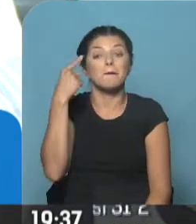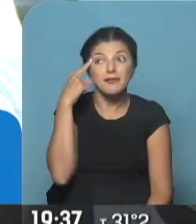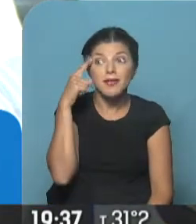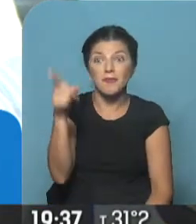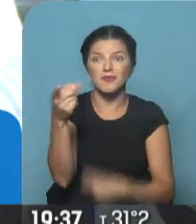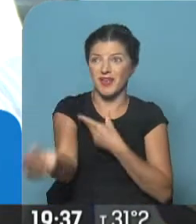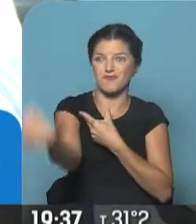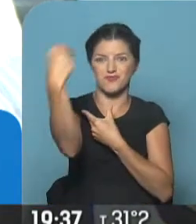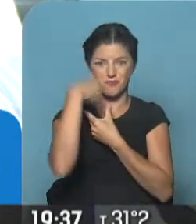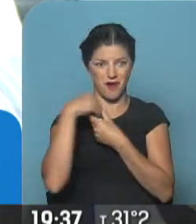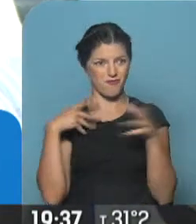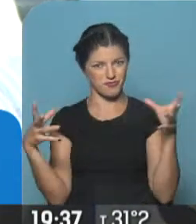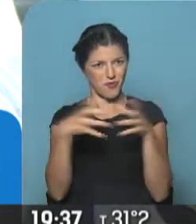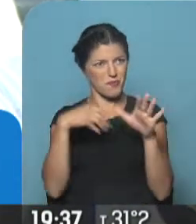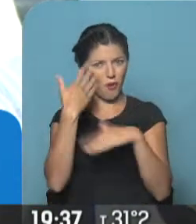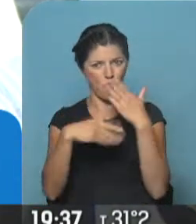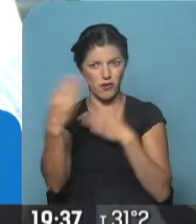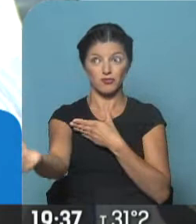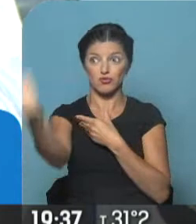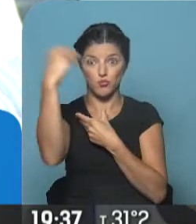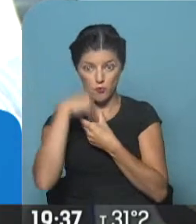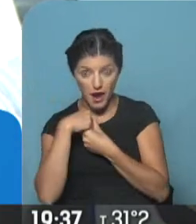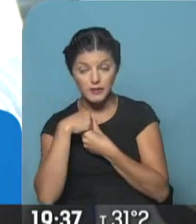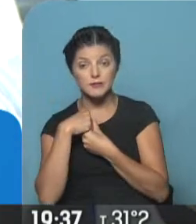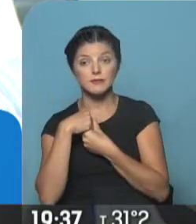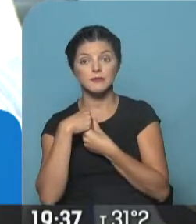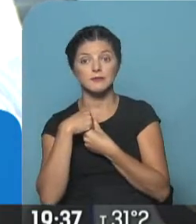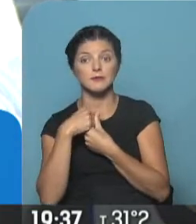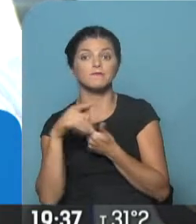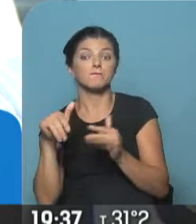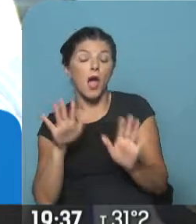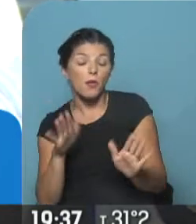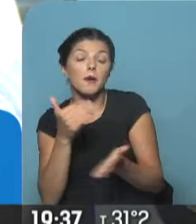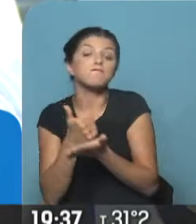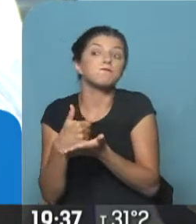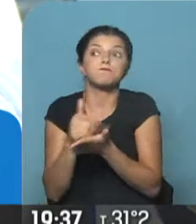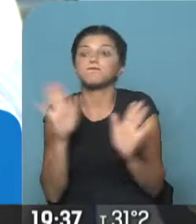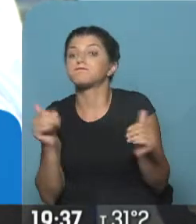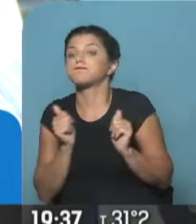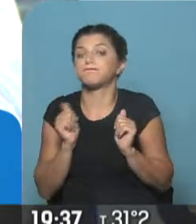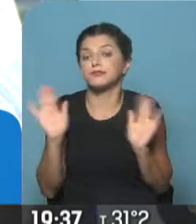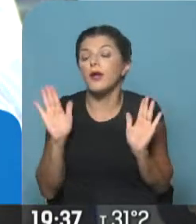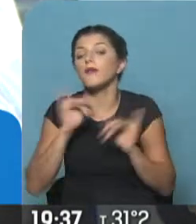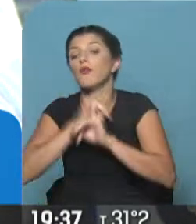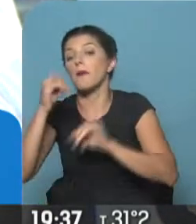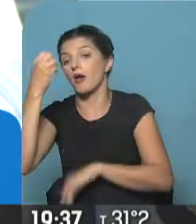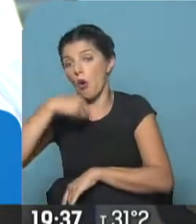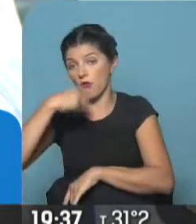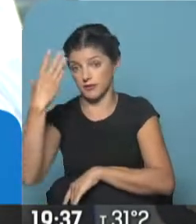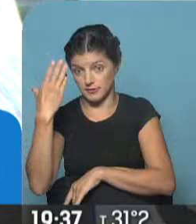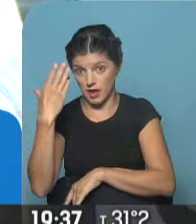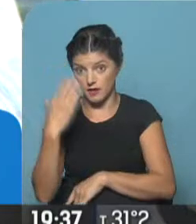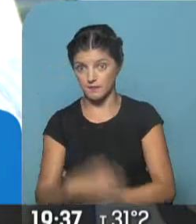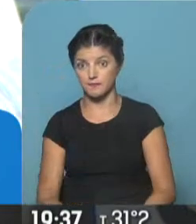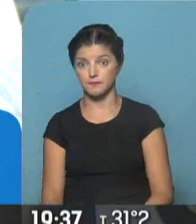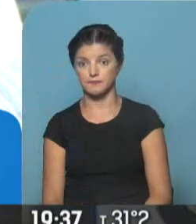sumarlo. Así que estamos esperando la confirmación oficial. Y bueno, si